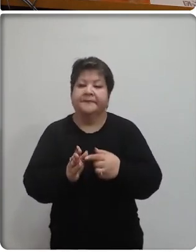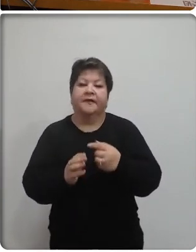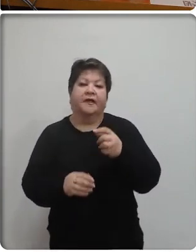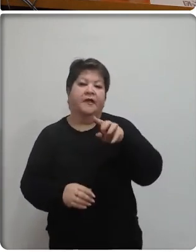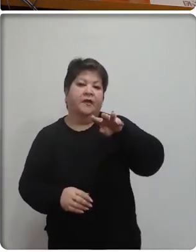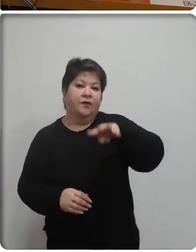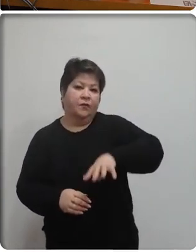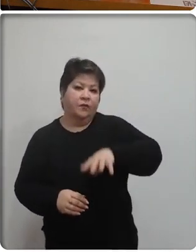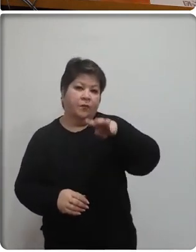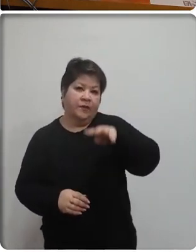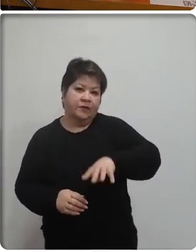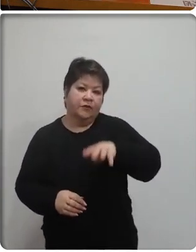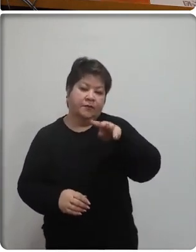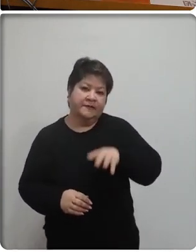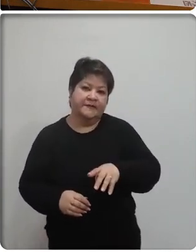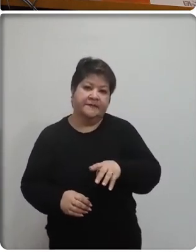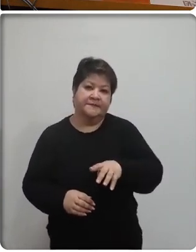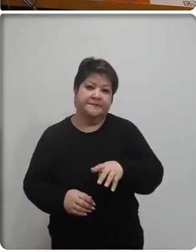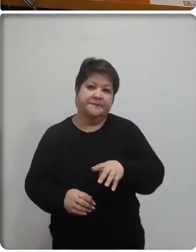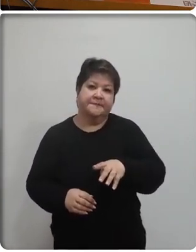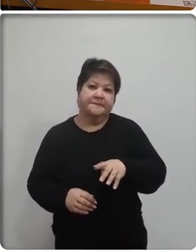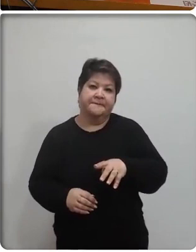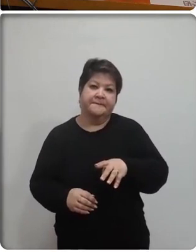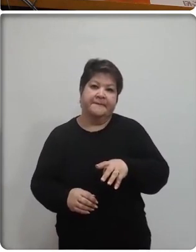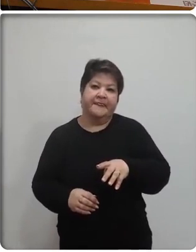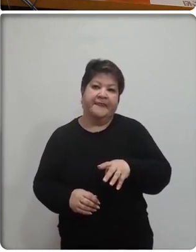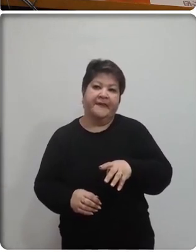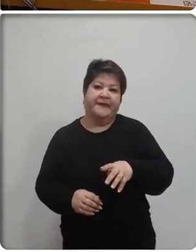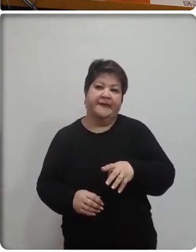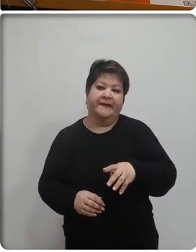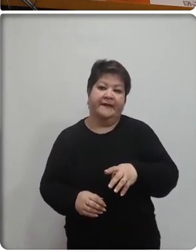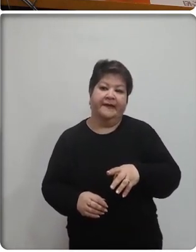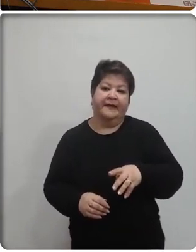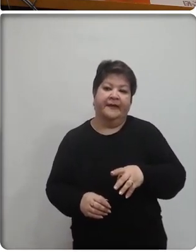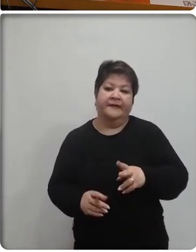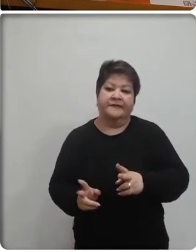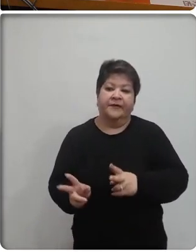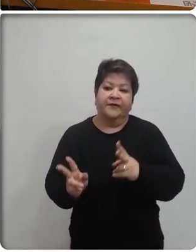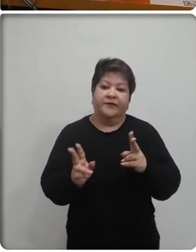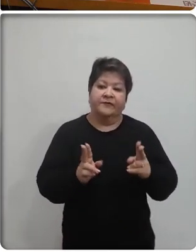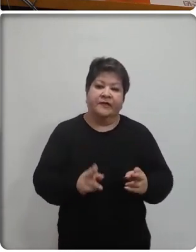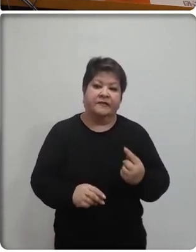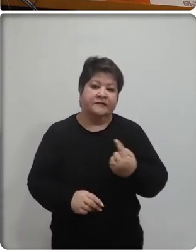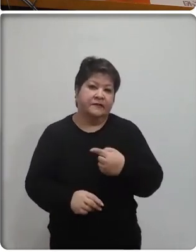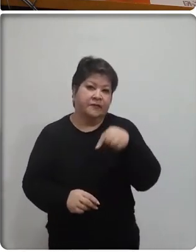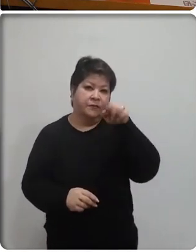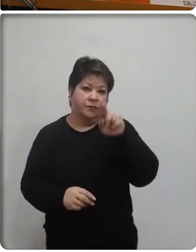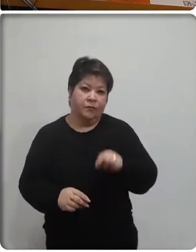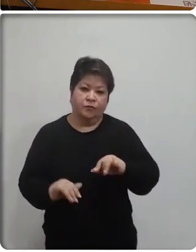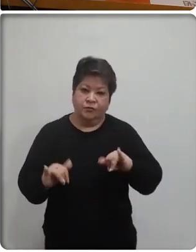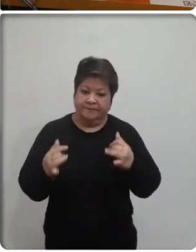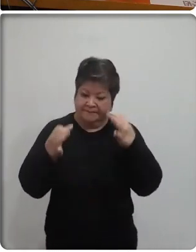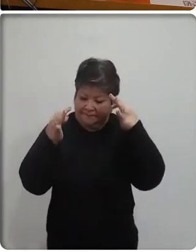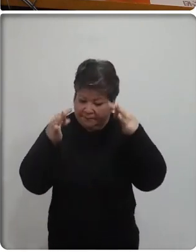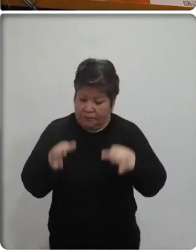meses que debería haber implicado la fase 1 se cumplió.